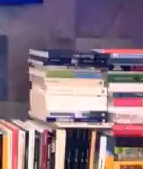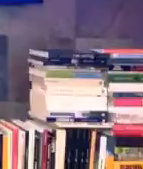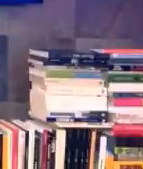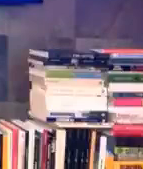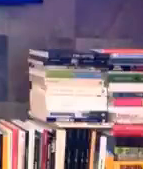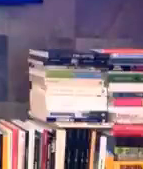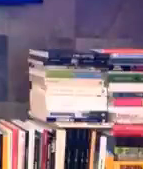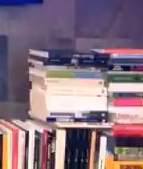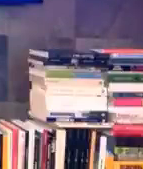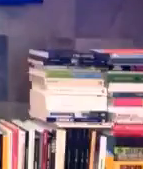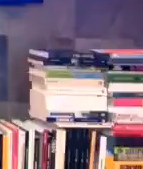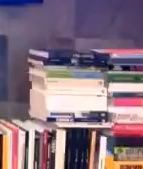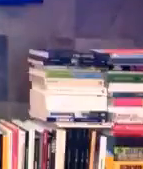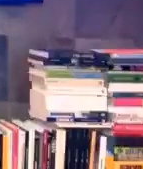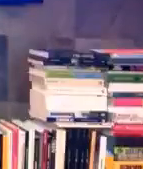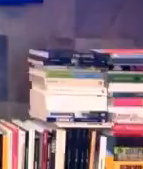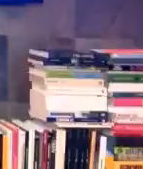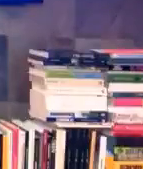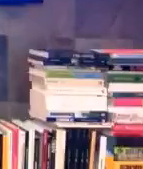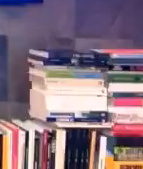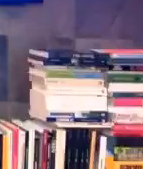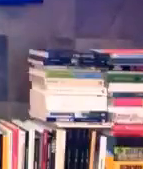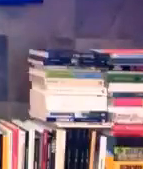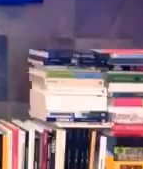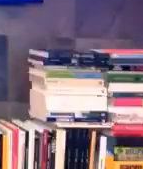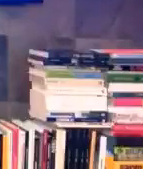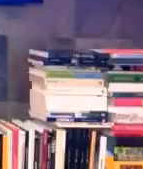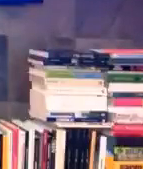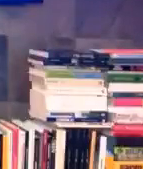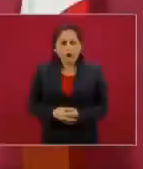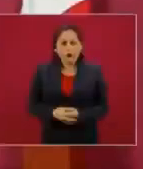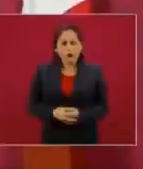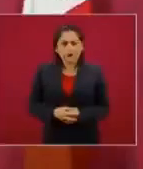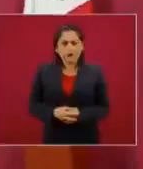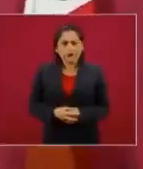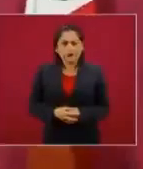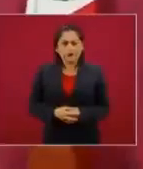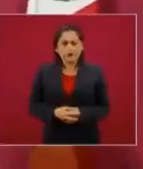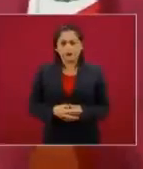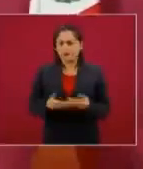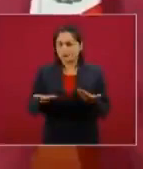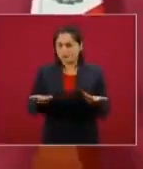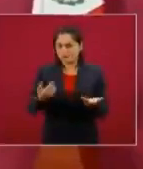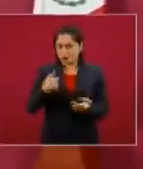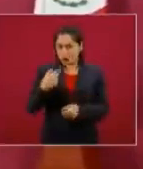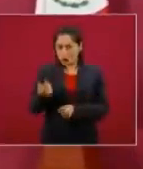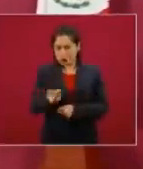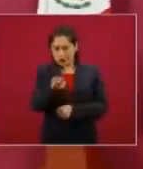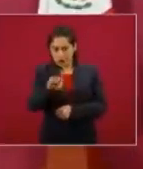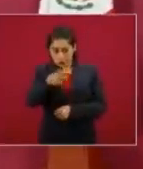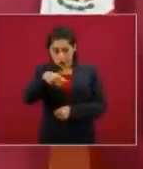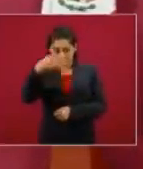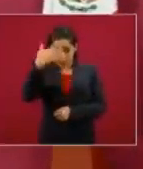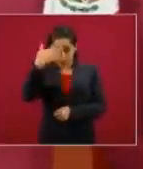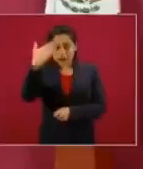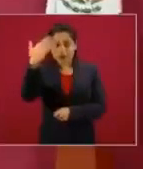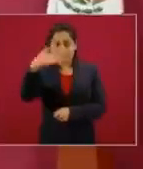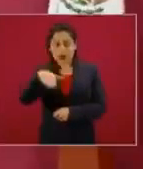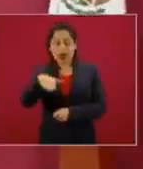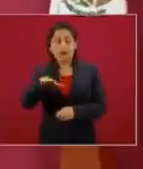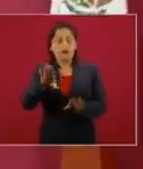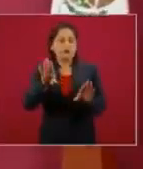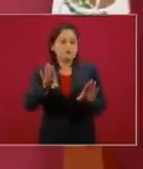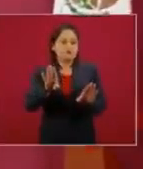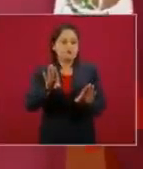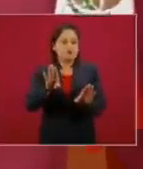Raúl no Bueno hasta hasta ahora no ha habido una respuesta puntual del Gobierno Federal a este respecto hay que Y